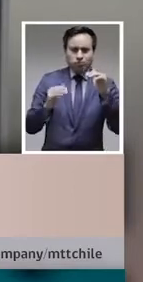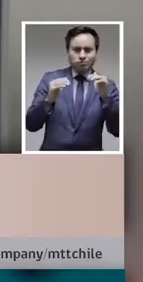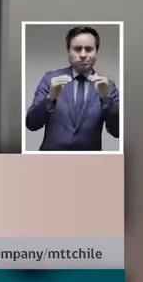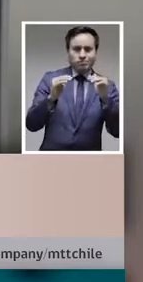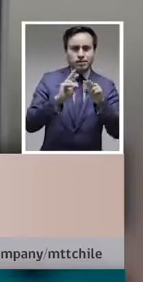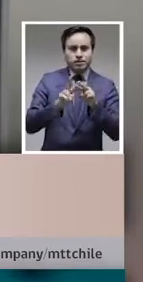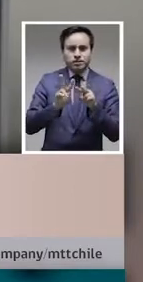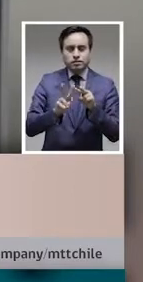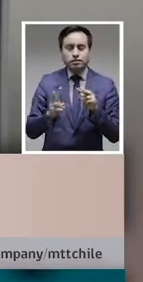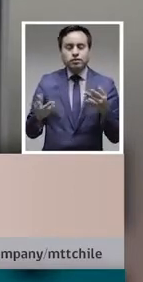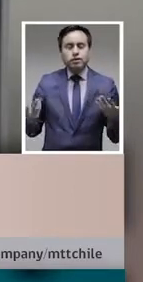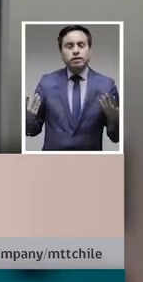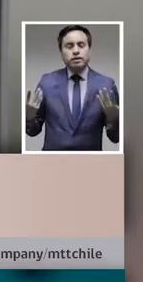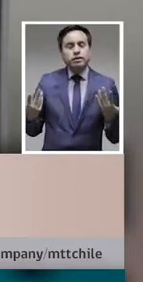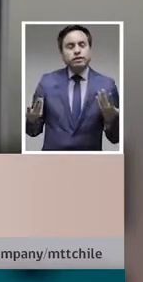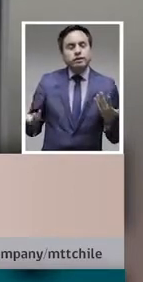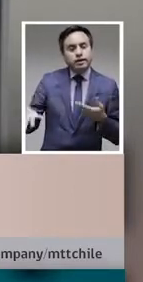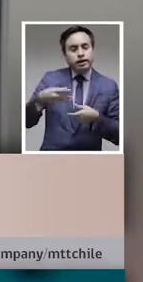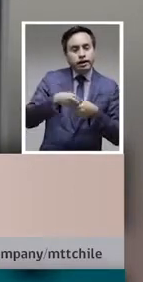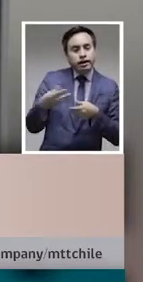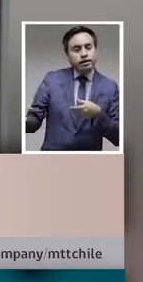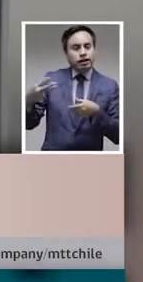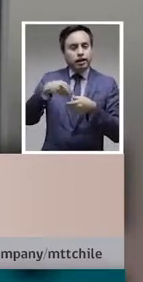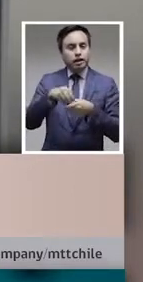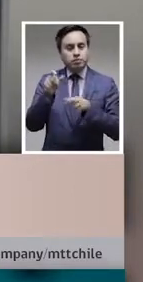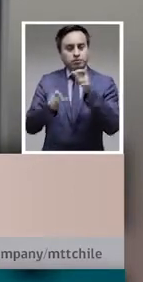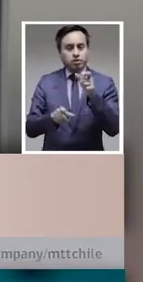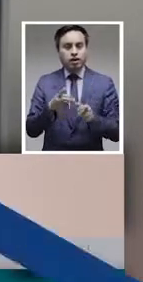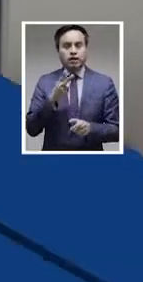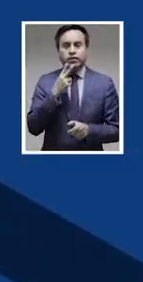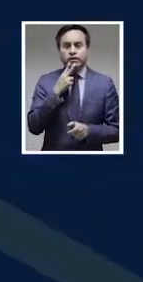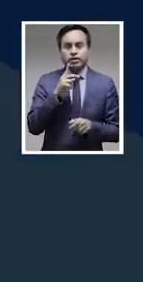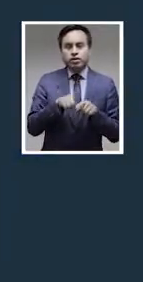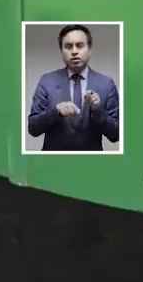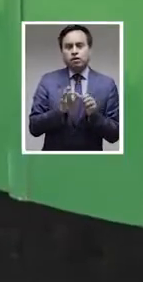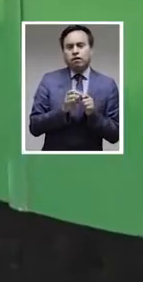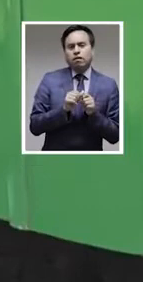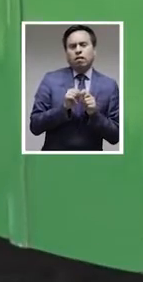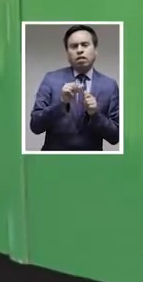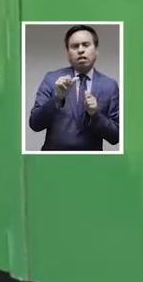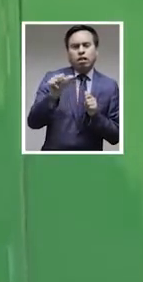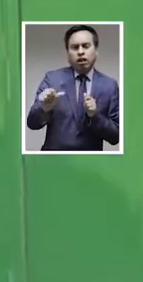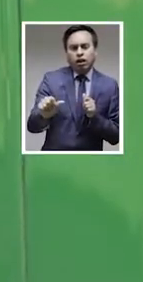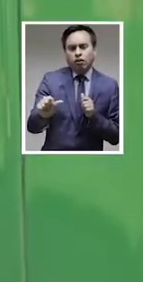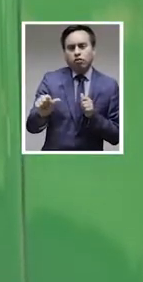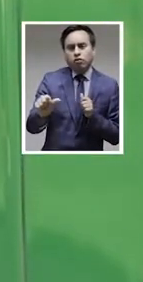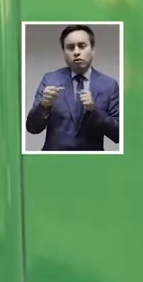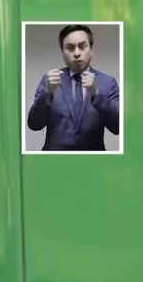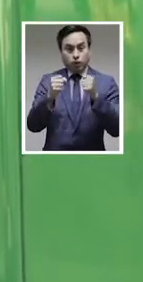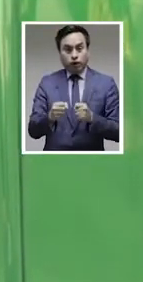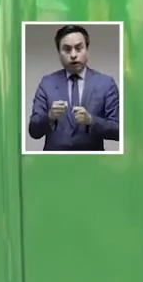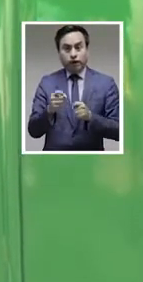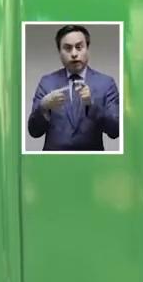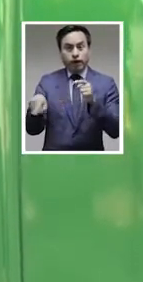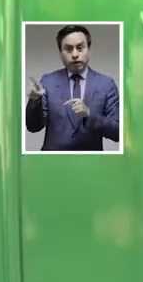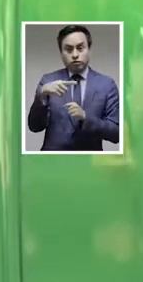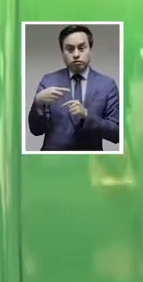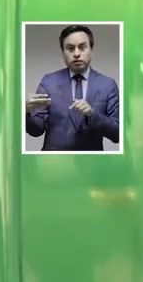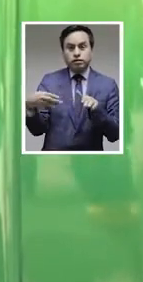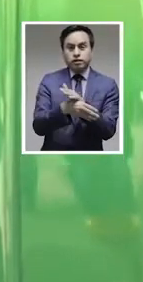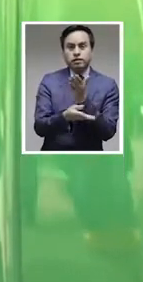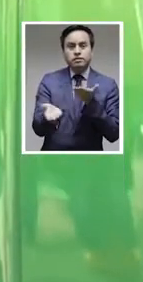a integrar a las personas que viven en territorios más lejanos para que puedan acceder